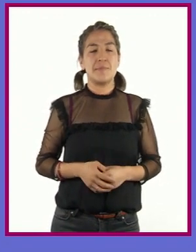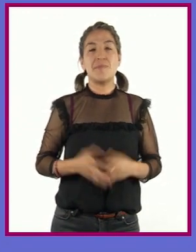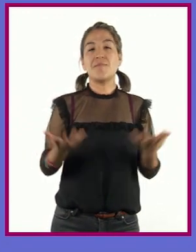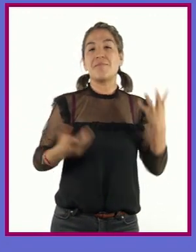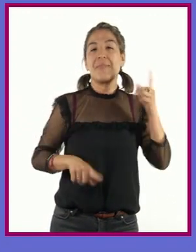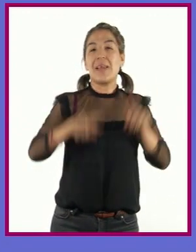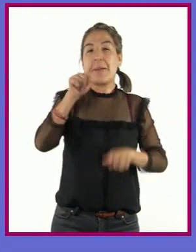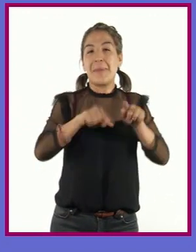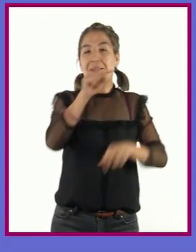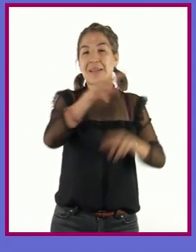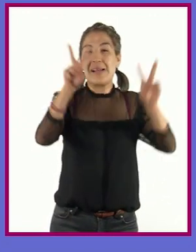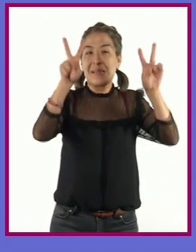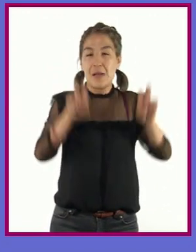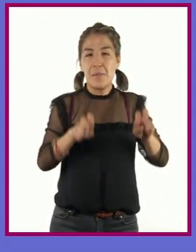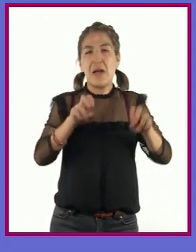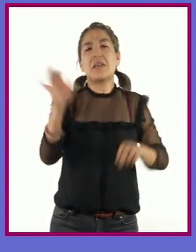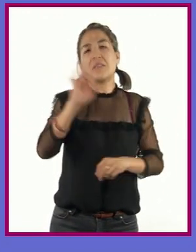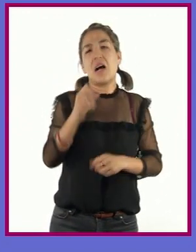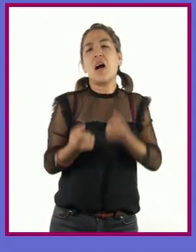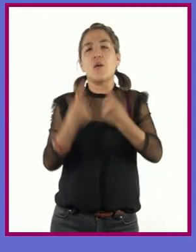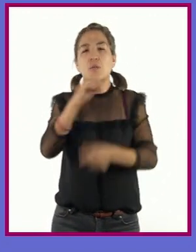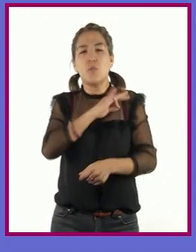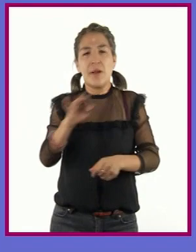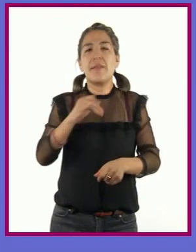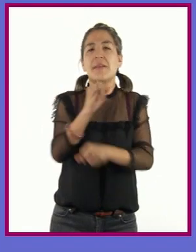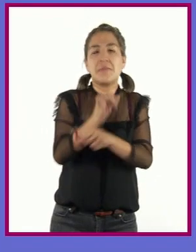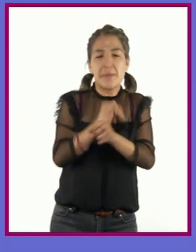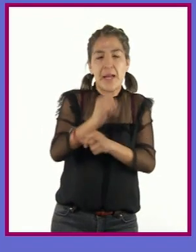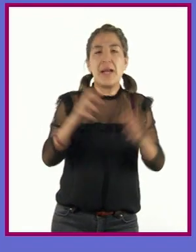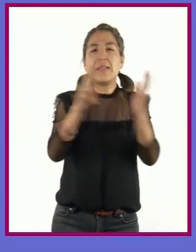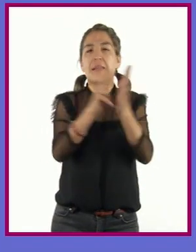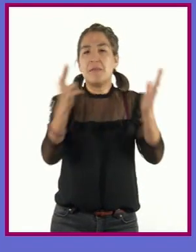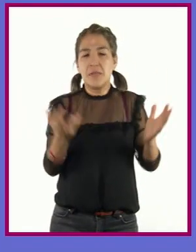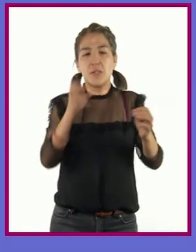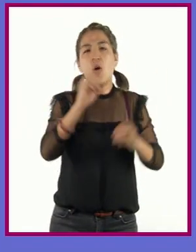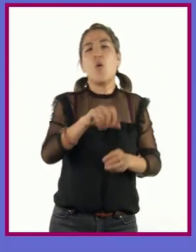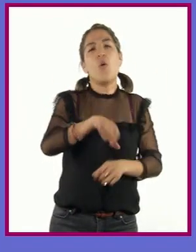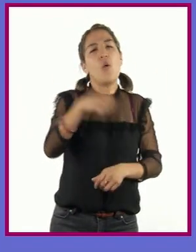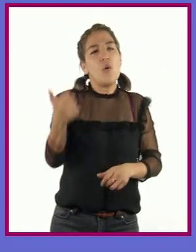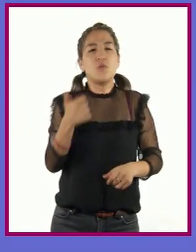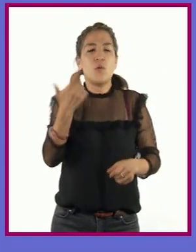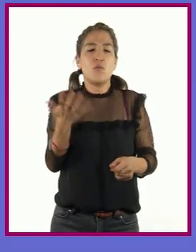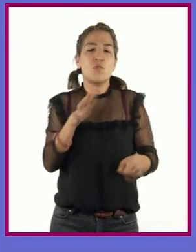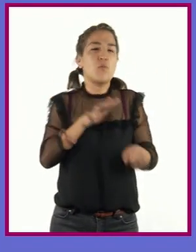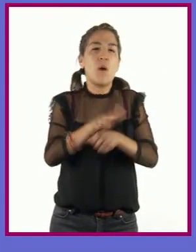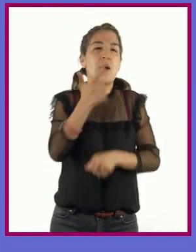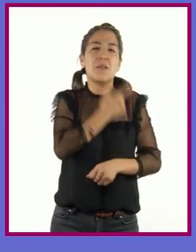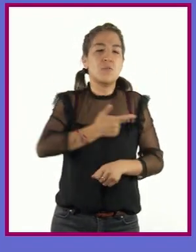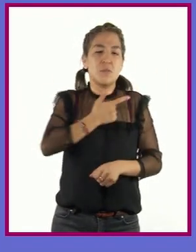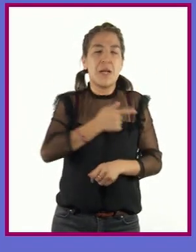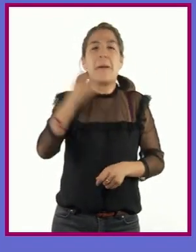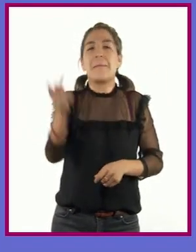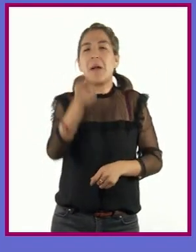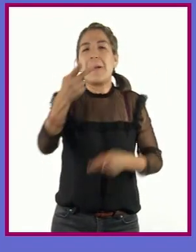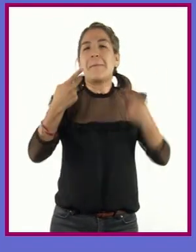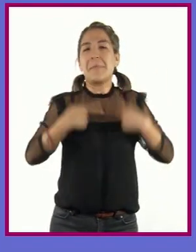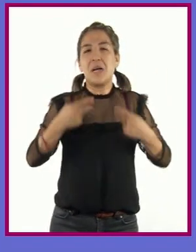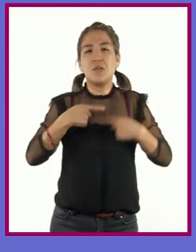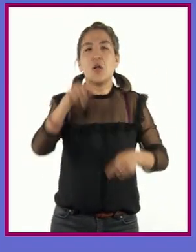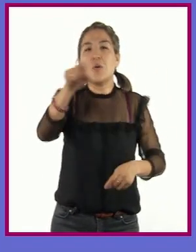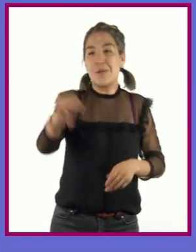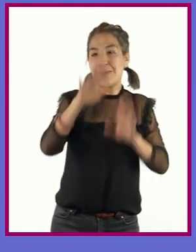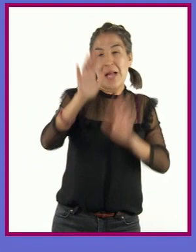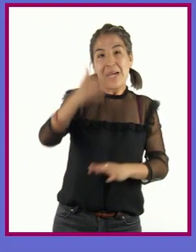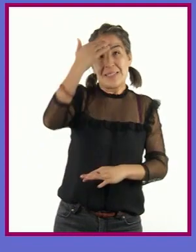Dependiendo del tema, porque en algunos puedes investigar en revistas, en páginas de internet o en otros preferiblemente preguntarle a las personas que ya tienen